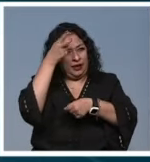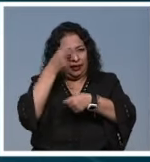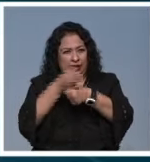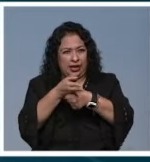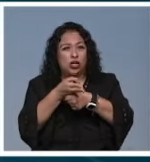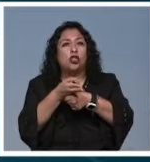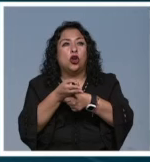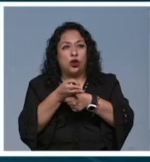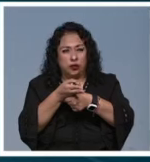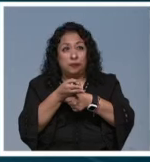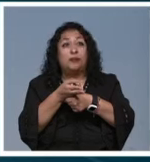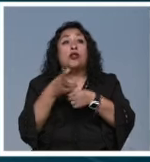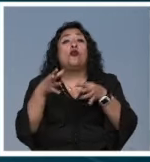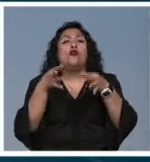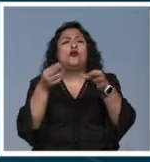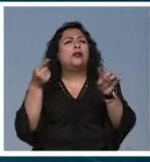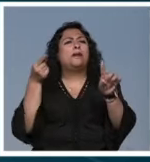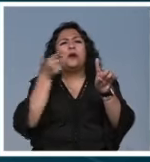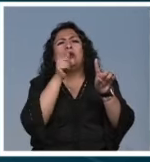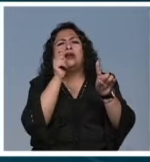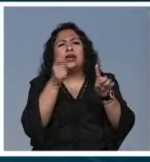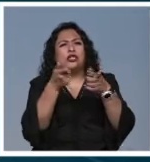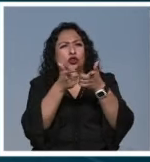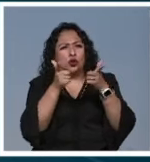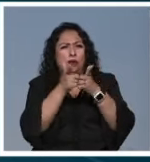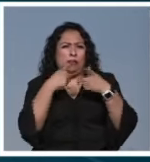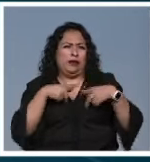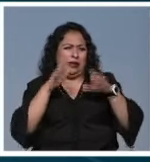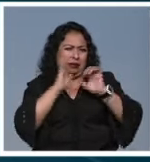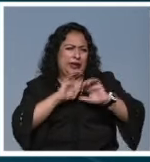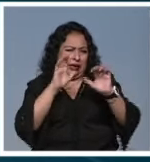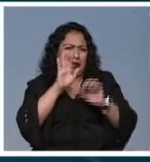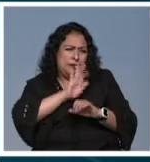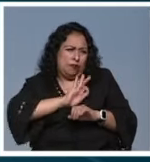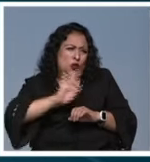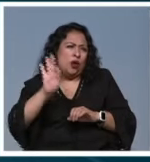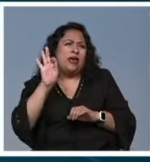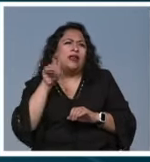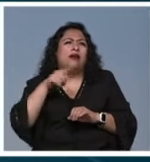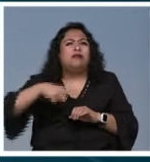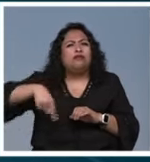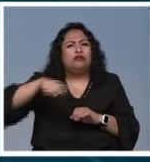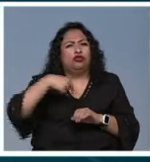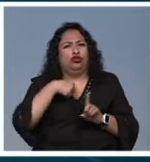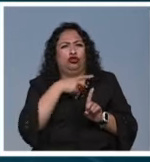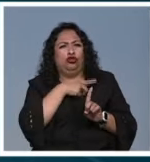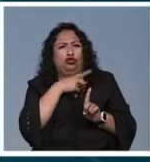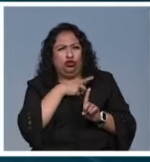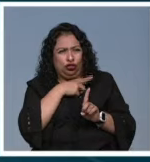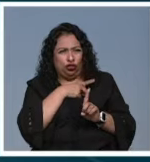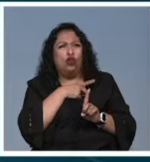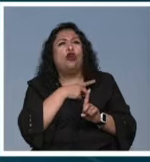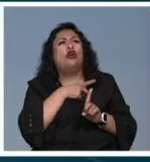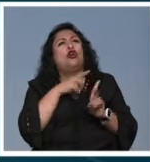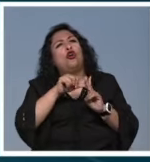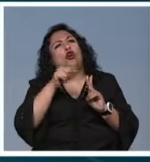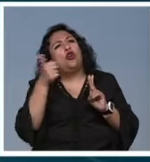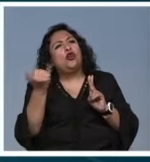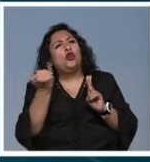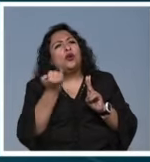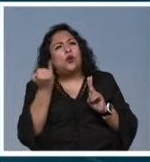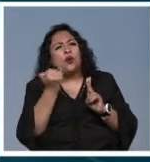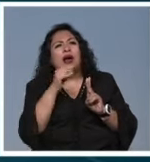Y lo fundó con el propósito de tener un grupo de cantantes que pudieran fungir como solistas y en otros momentos